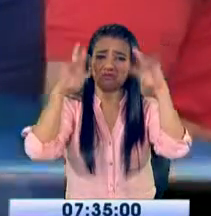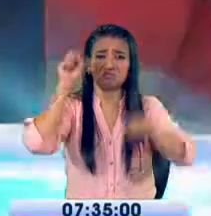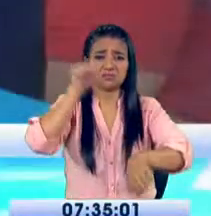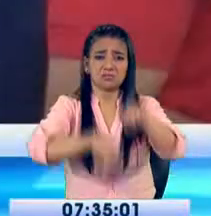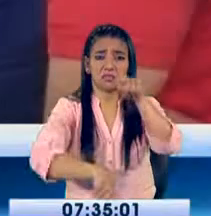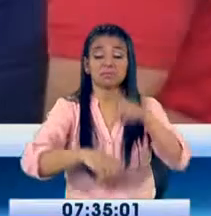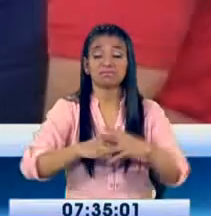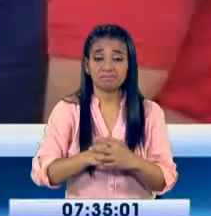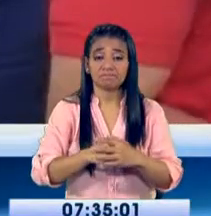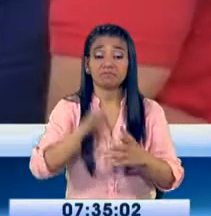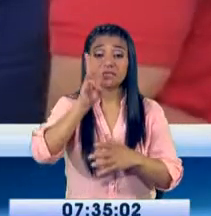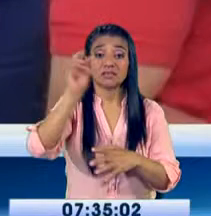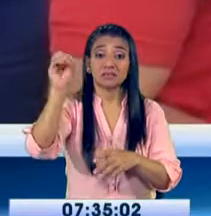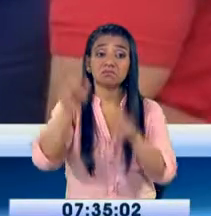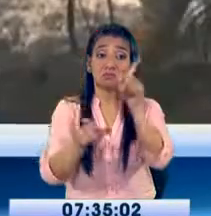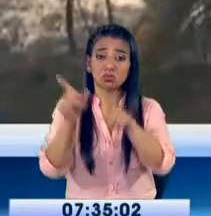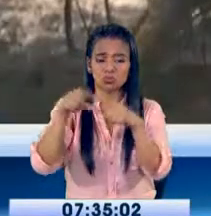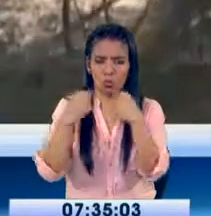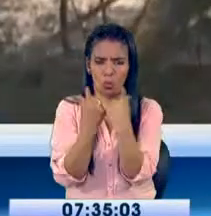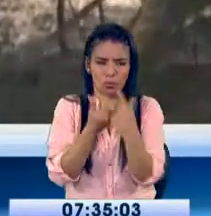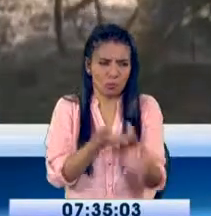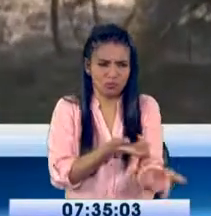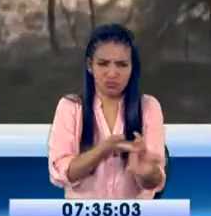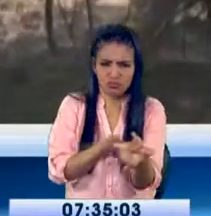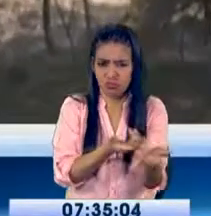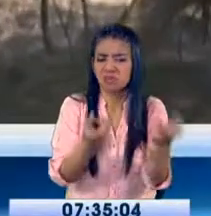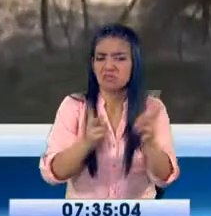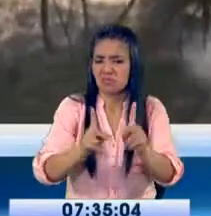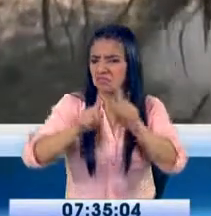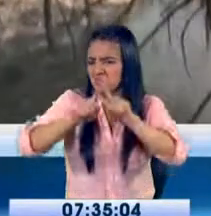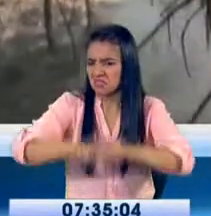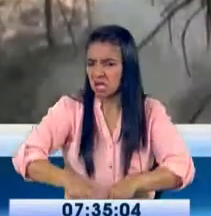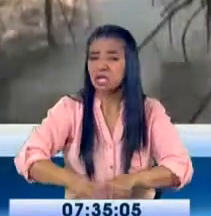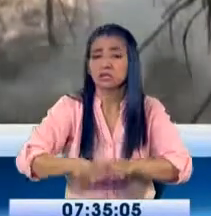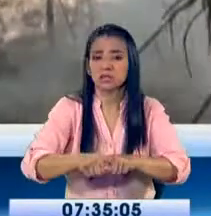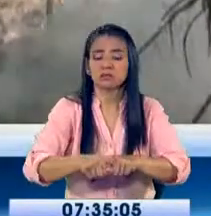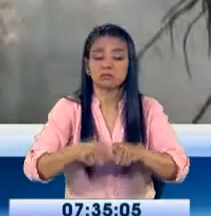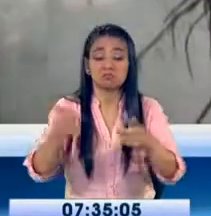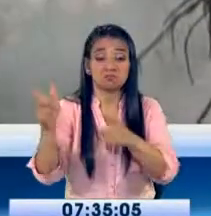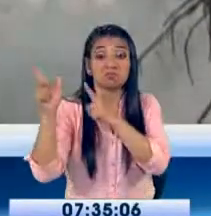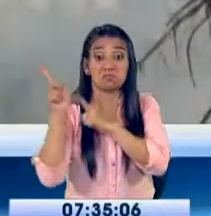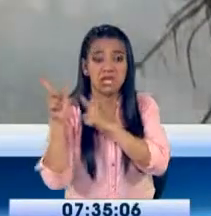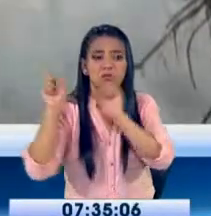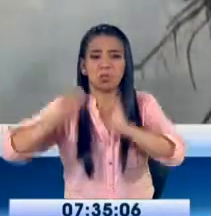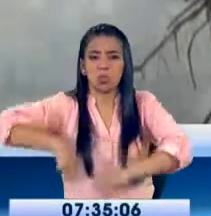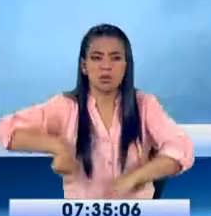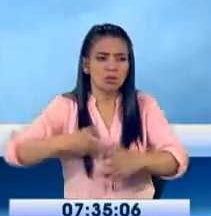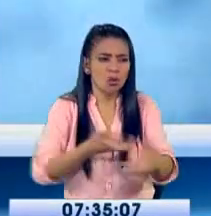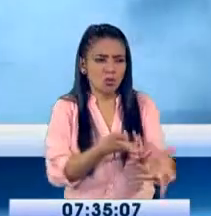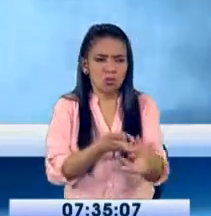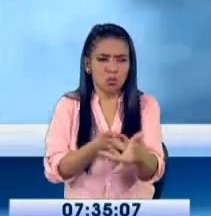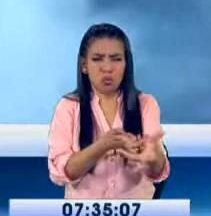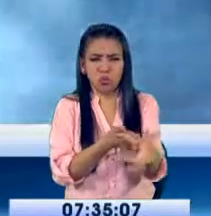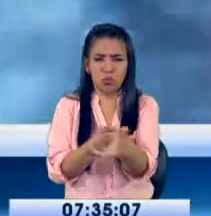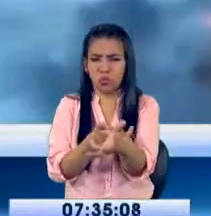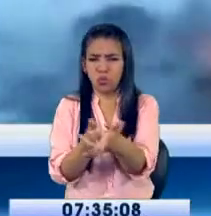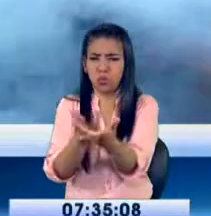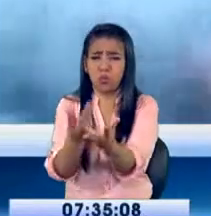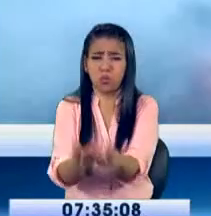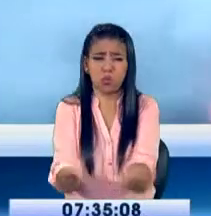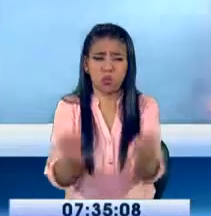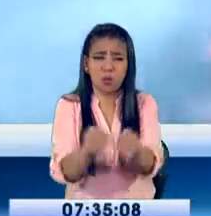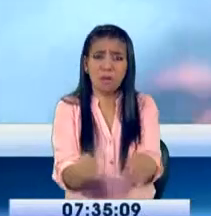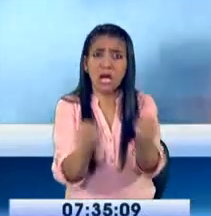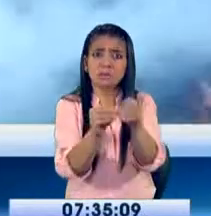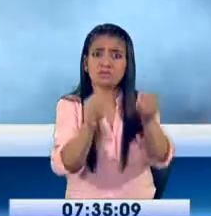de más de 60 personas, entre ellos elementos del Cuerpo de Bomberos y personal militar, tratan de sofocar el fuego, que avanza